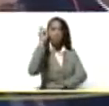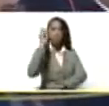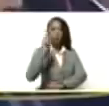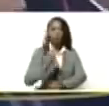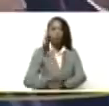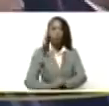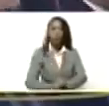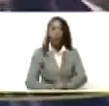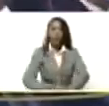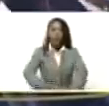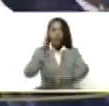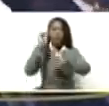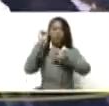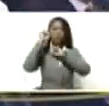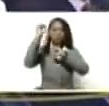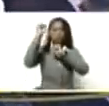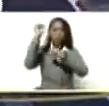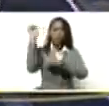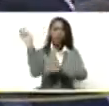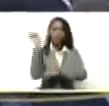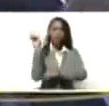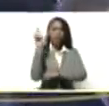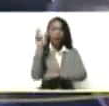un año 2021 entonces